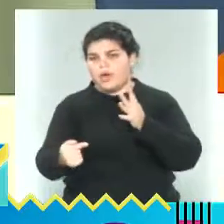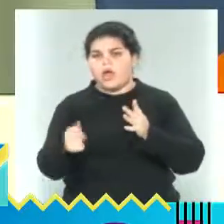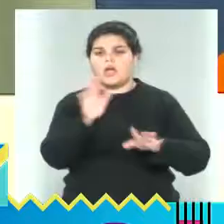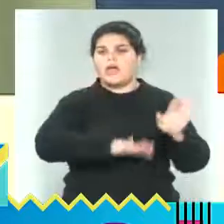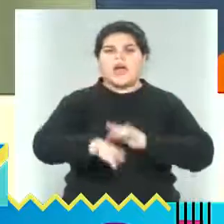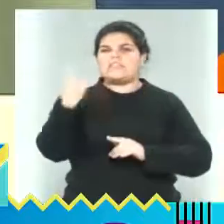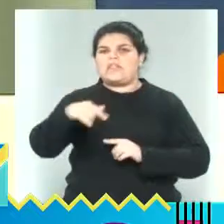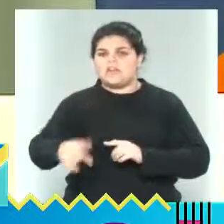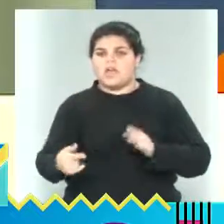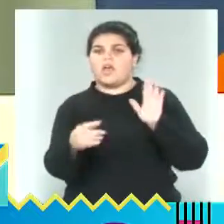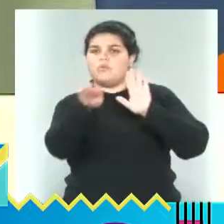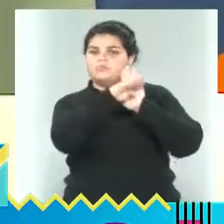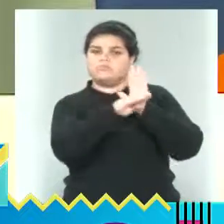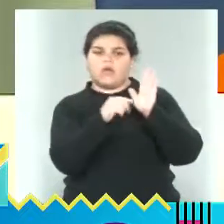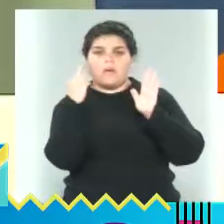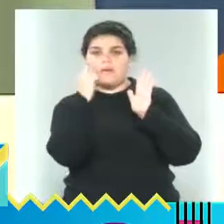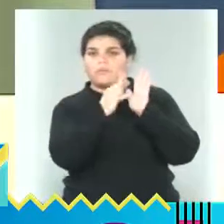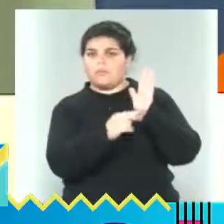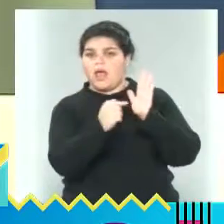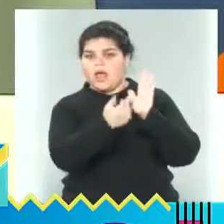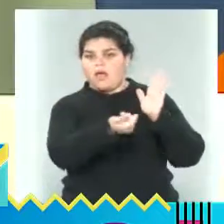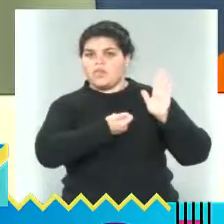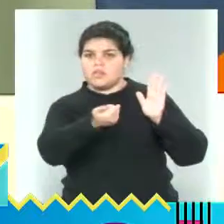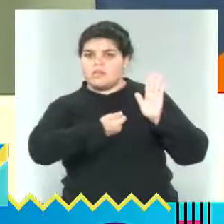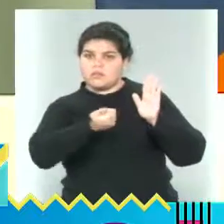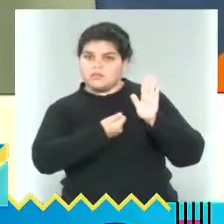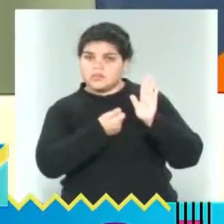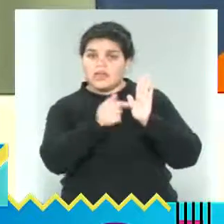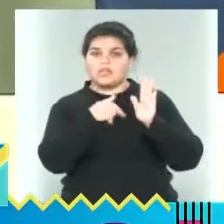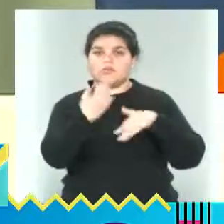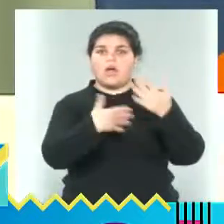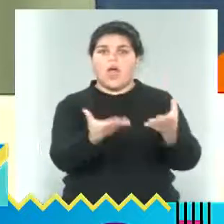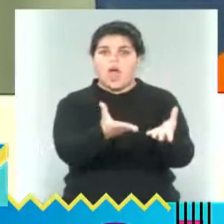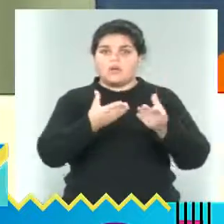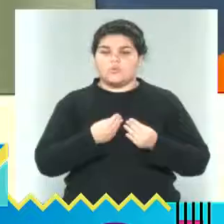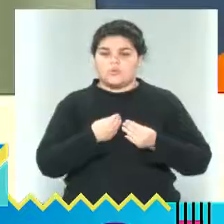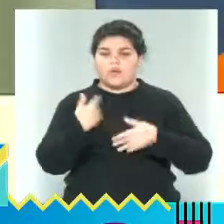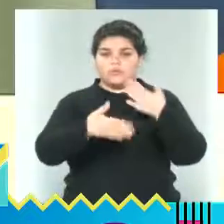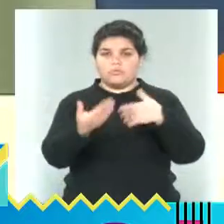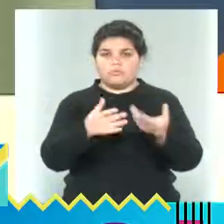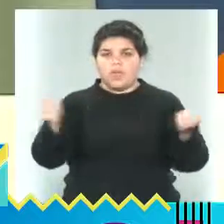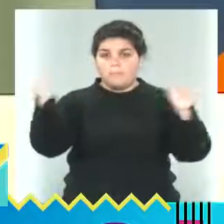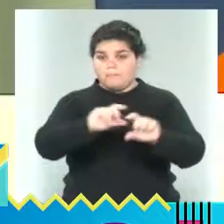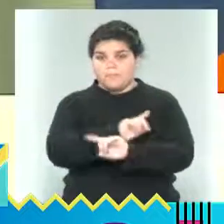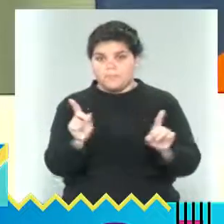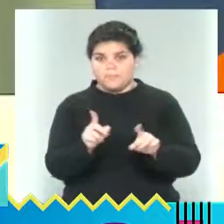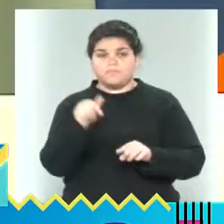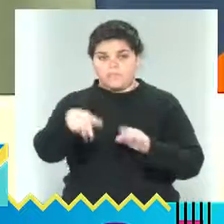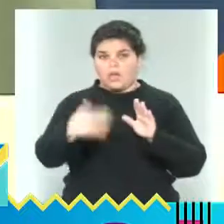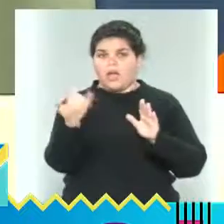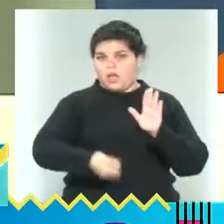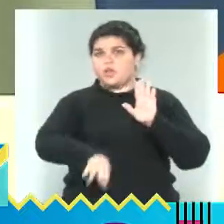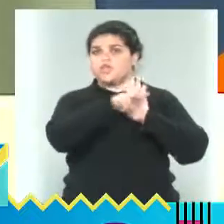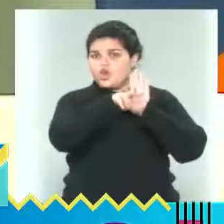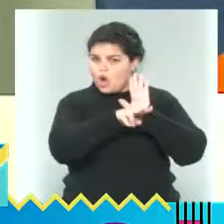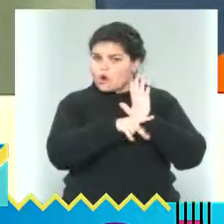de actividad humana. Entonces eso tiende a reducir el impacto que la actividad puede tener. Yo creo que hay normativa, hay